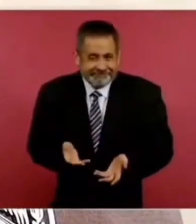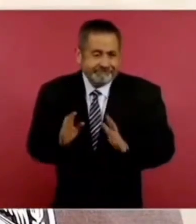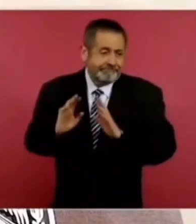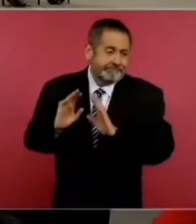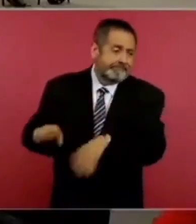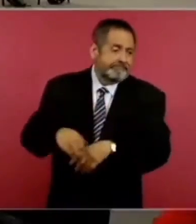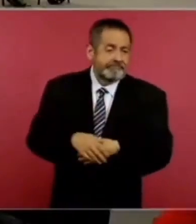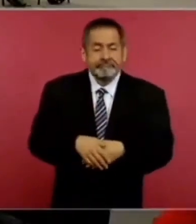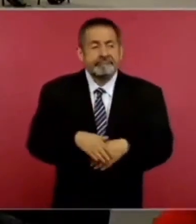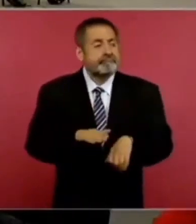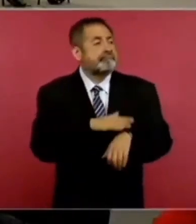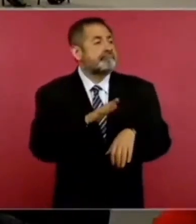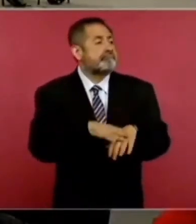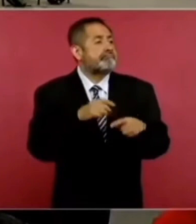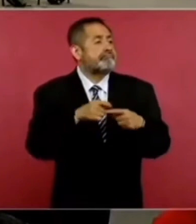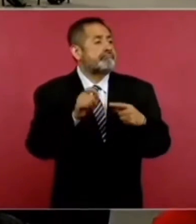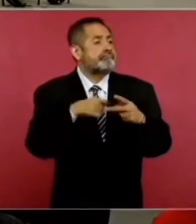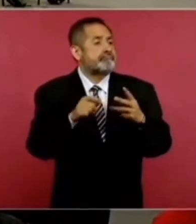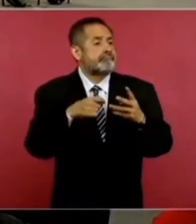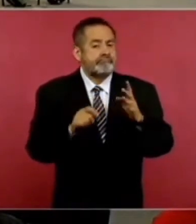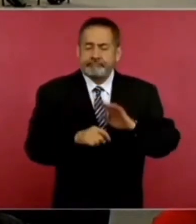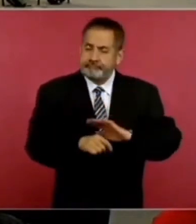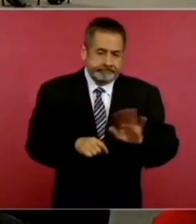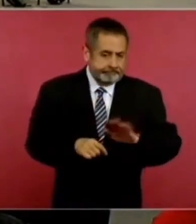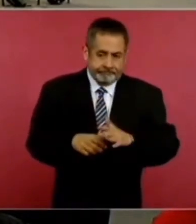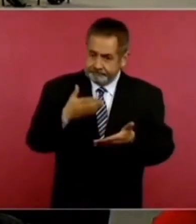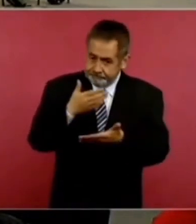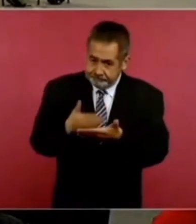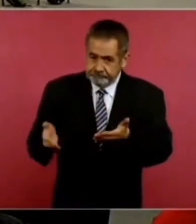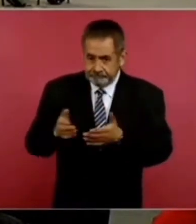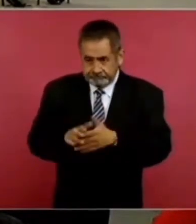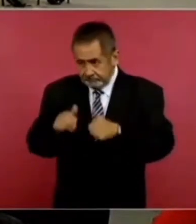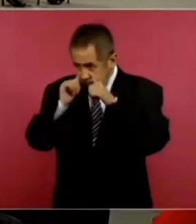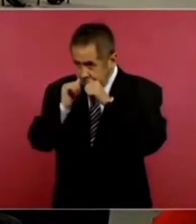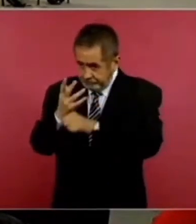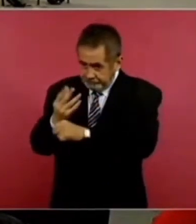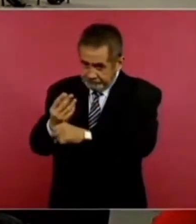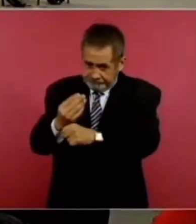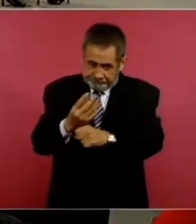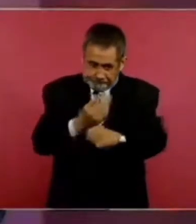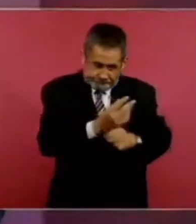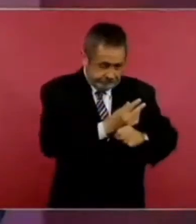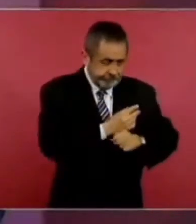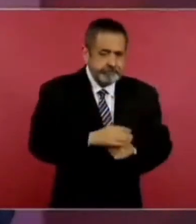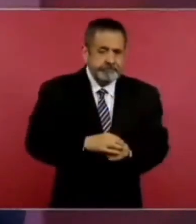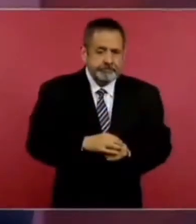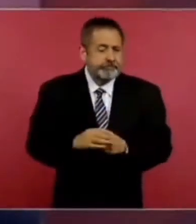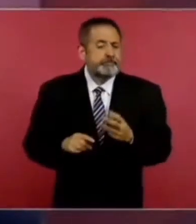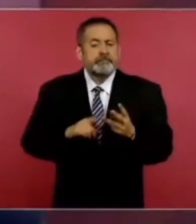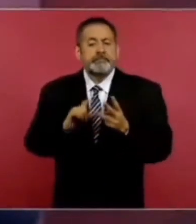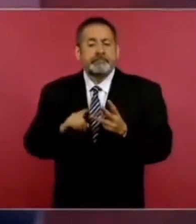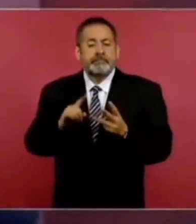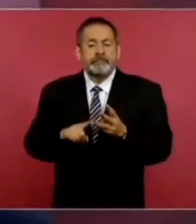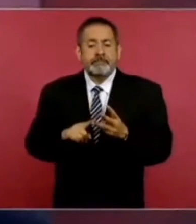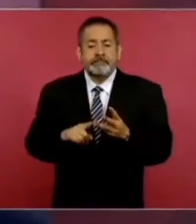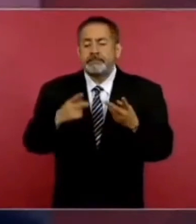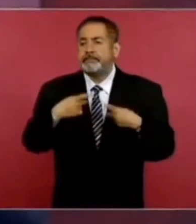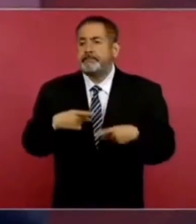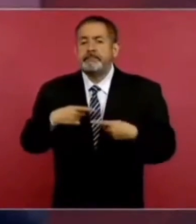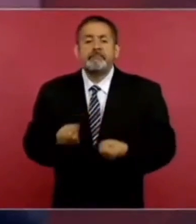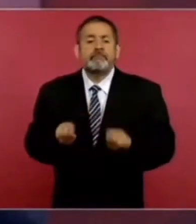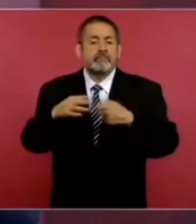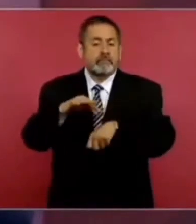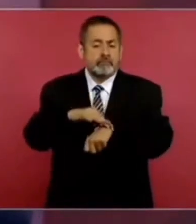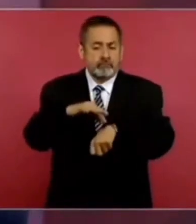es lo que se está construyendo. Y lo más importante, el personal. Hay, por un lado, cerca